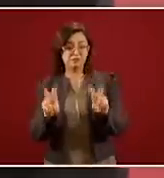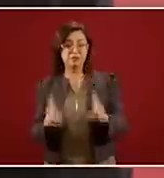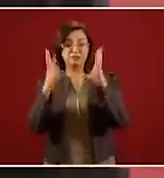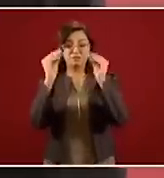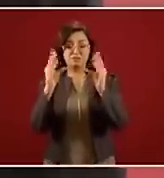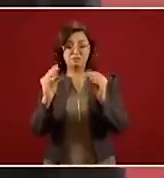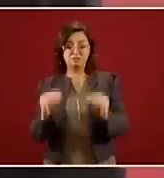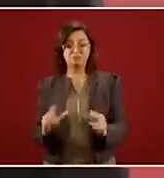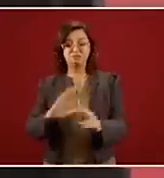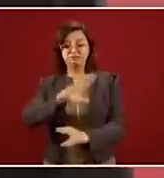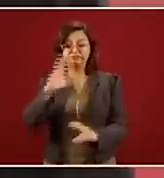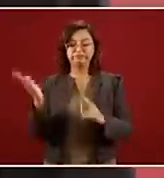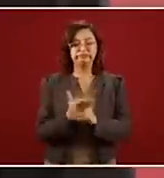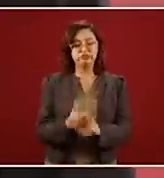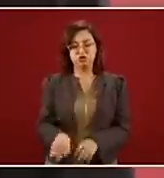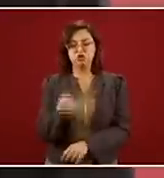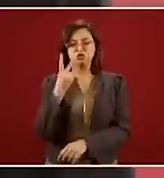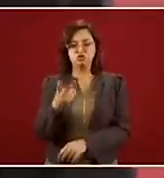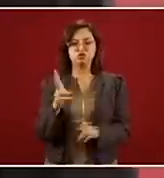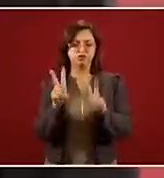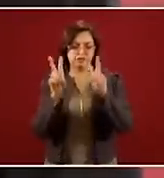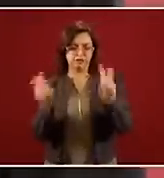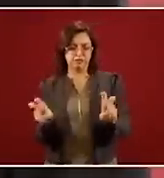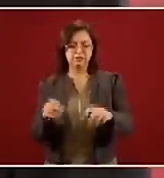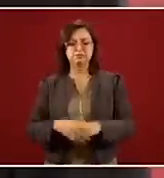En la conferencia